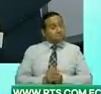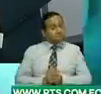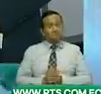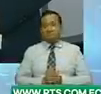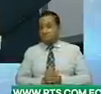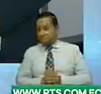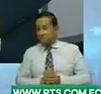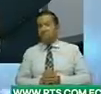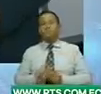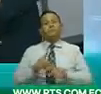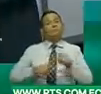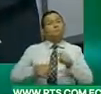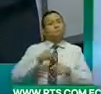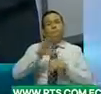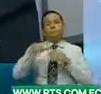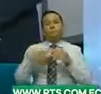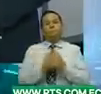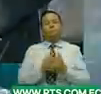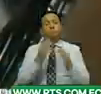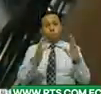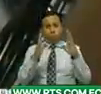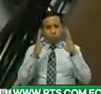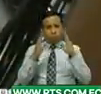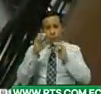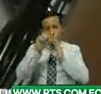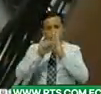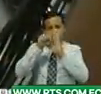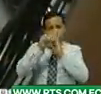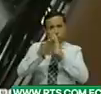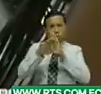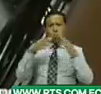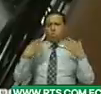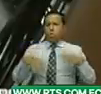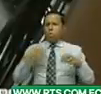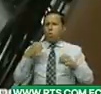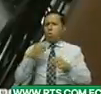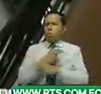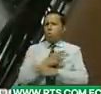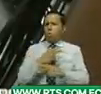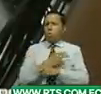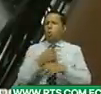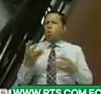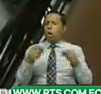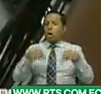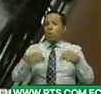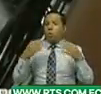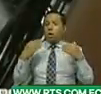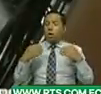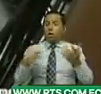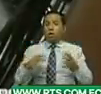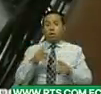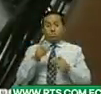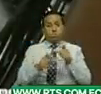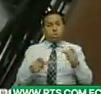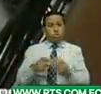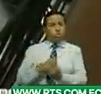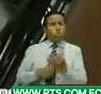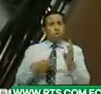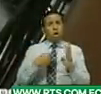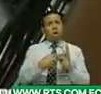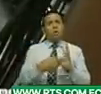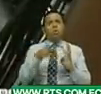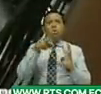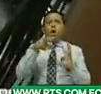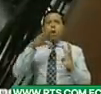amigos televidentes, y mucha atención. Iniciamos con las siguientes imágenes de un hecho violento que se registró hoy en Guayaquil. Sujetos vestidos de falsos